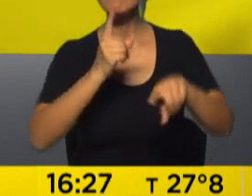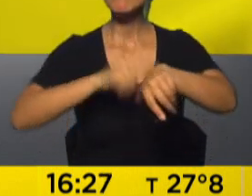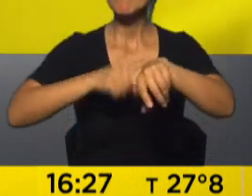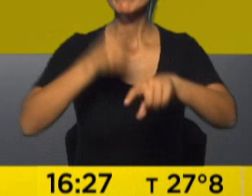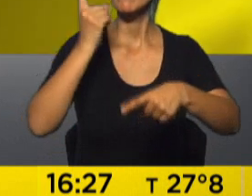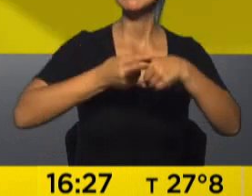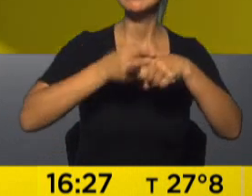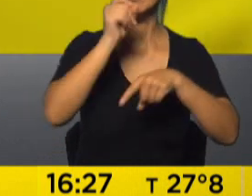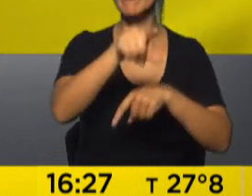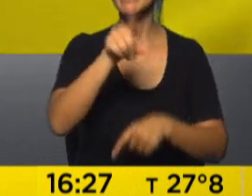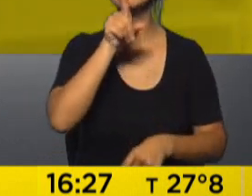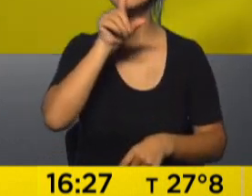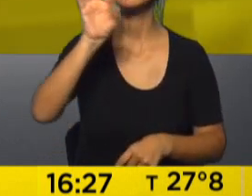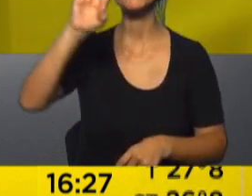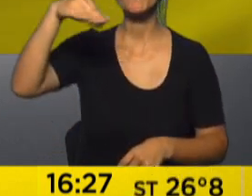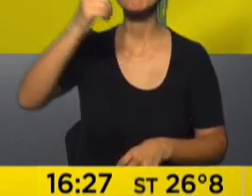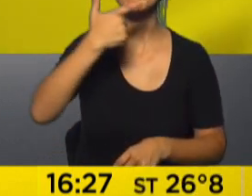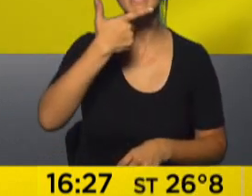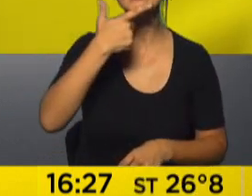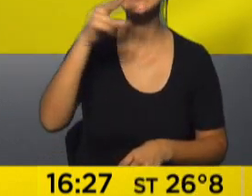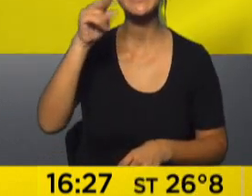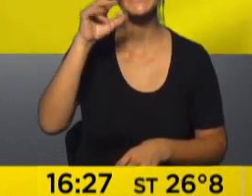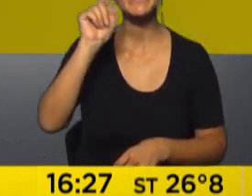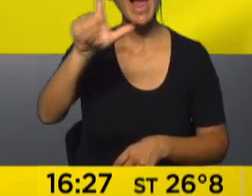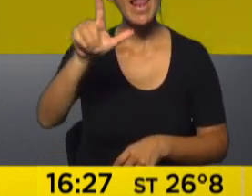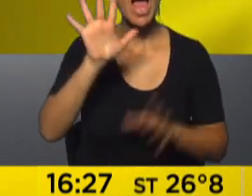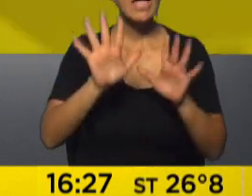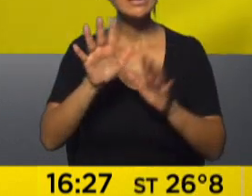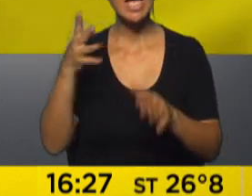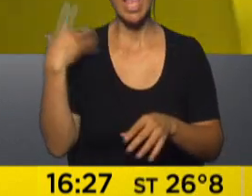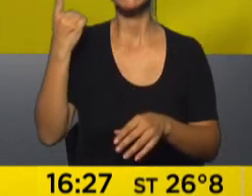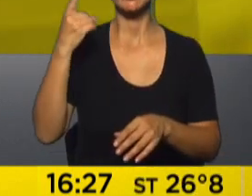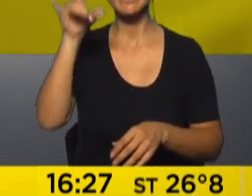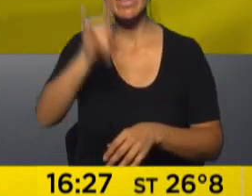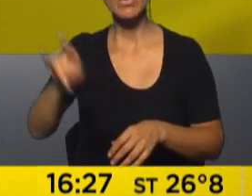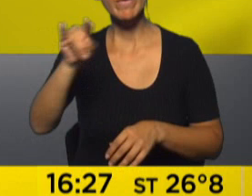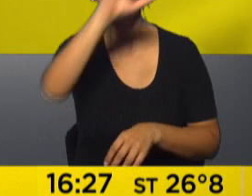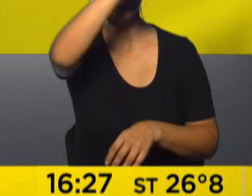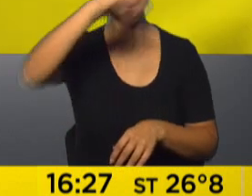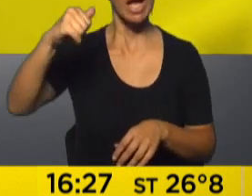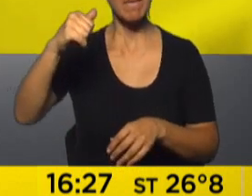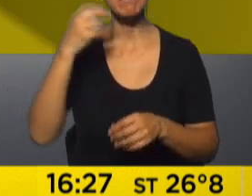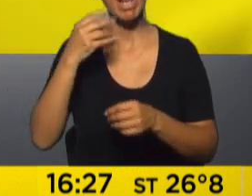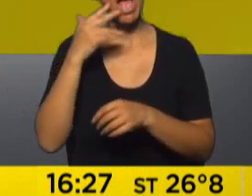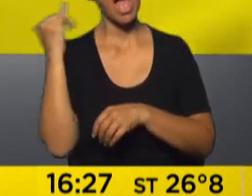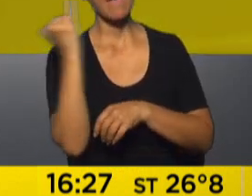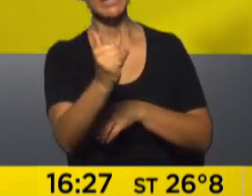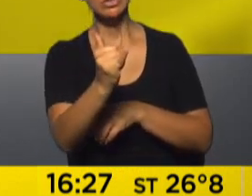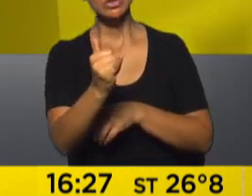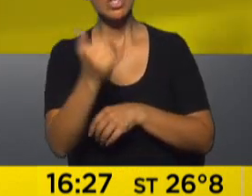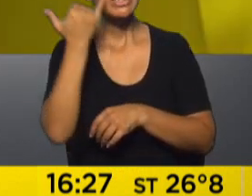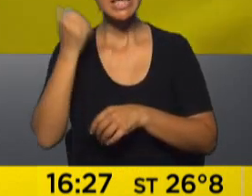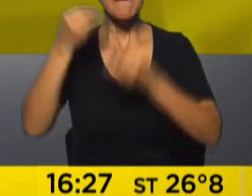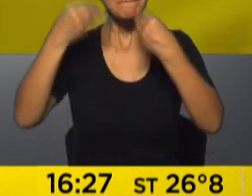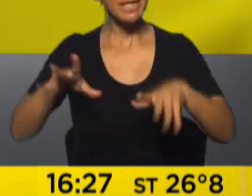del alumno Tomás Vidal en el día de ayer, las autoridades de la Universidad Siglo XXI lo han citado para notificarle que se ha iniciado de manera